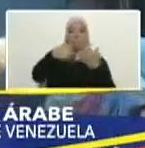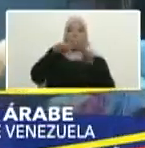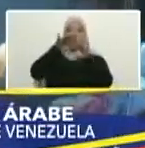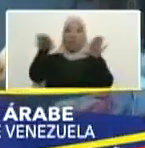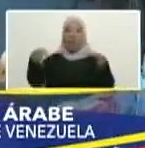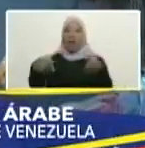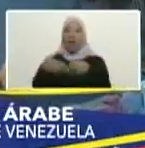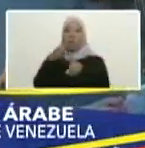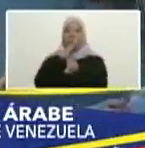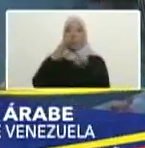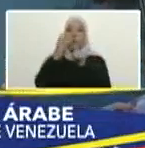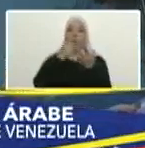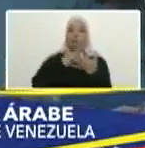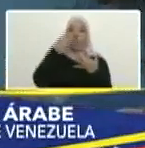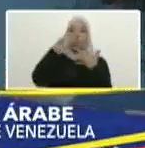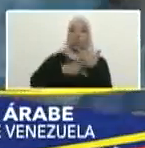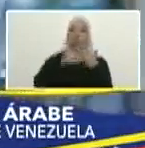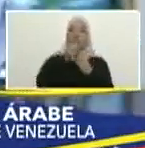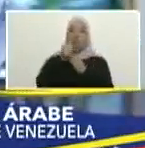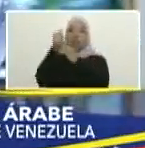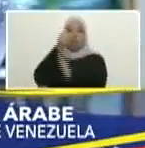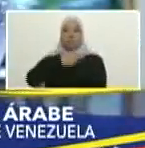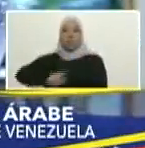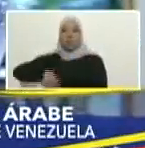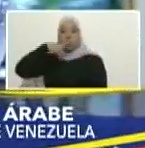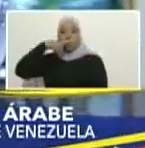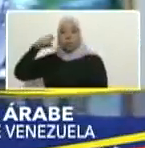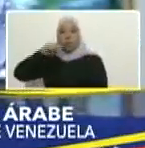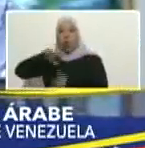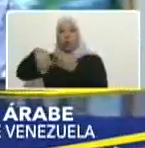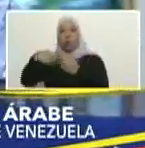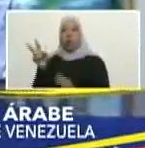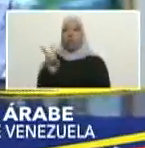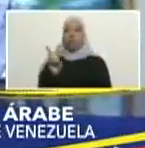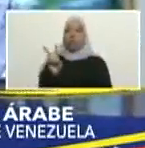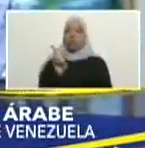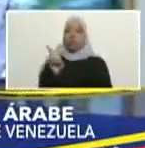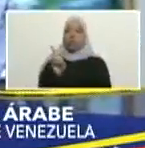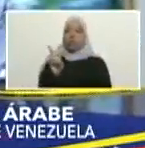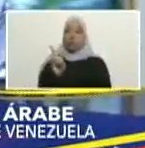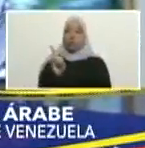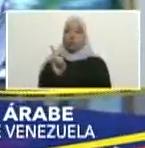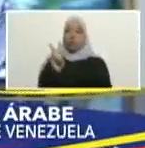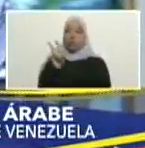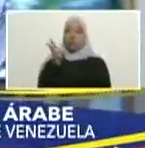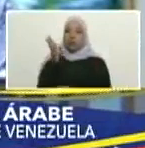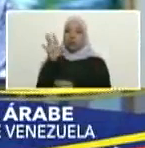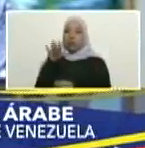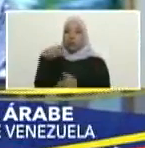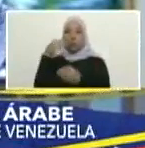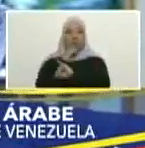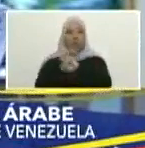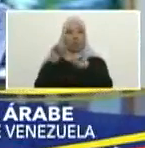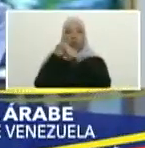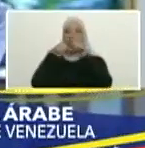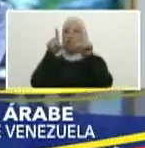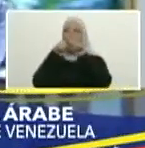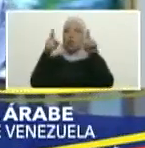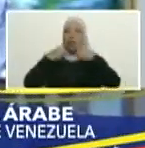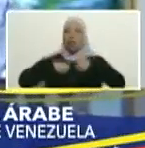que usted lidera hoy para su nación no puede atestiguar un final distinto